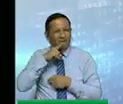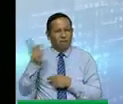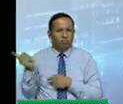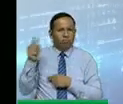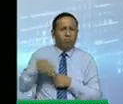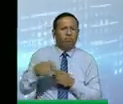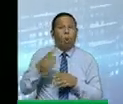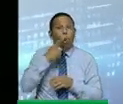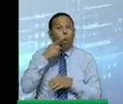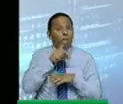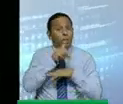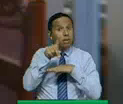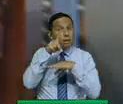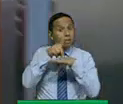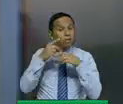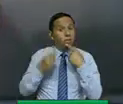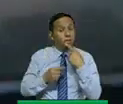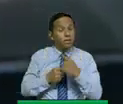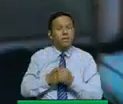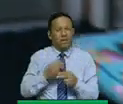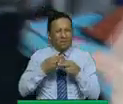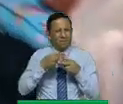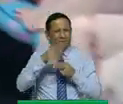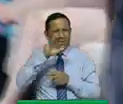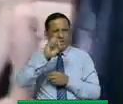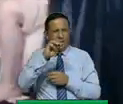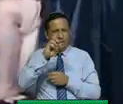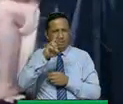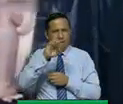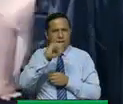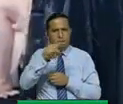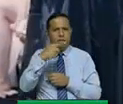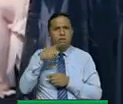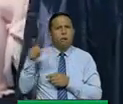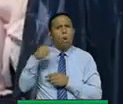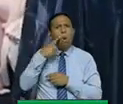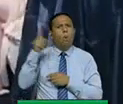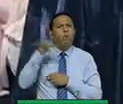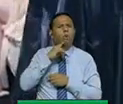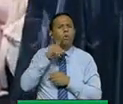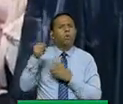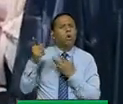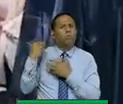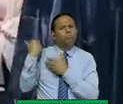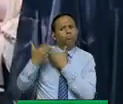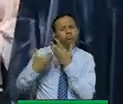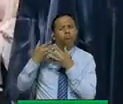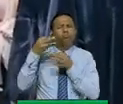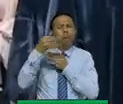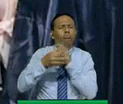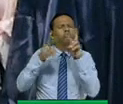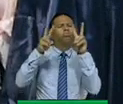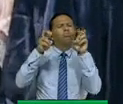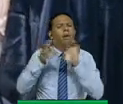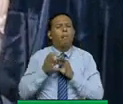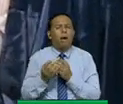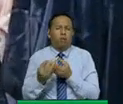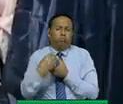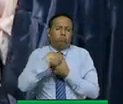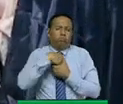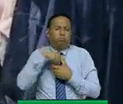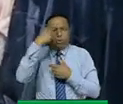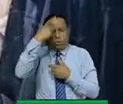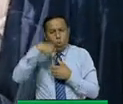estas puestas en escena, Jaime Tamariz, dicho autor relata sucesos en torno a las relaciones más íntimas y personales.